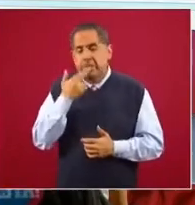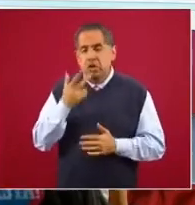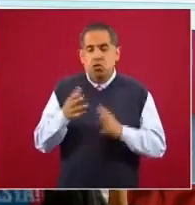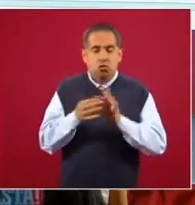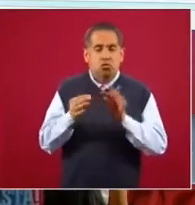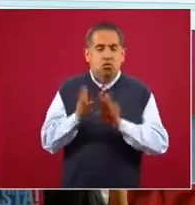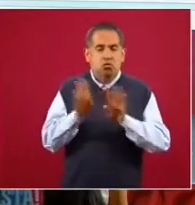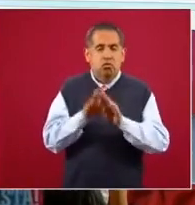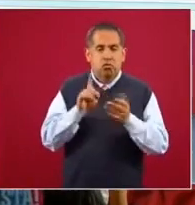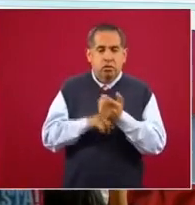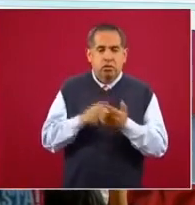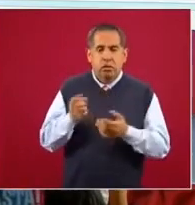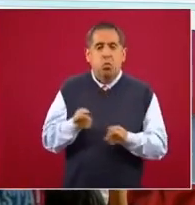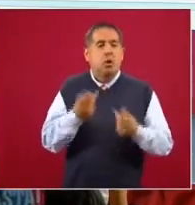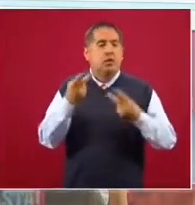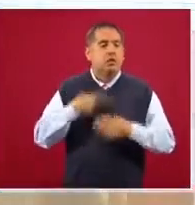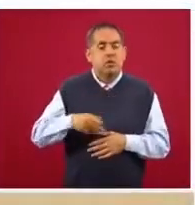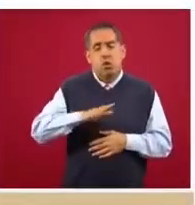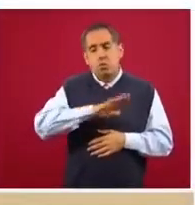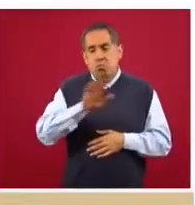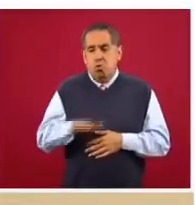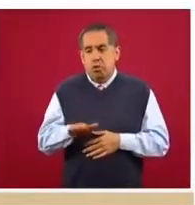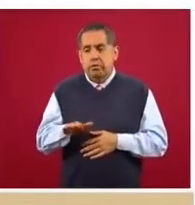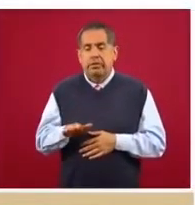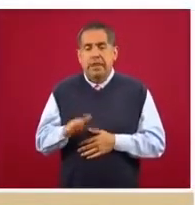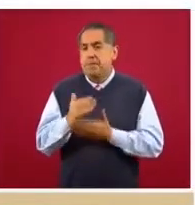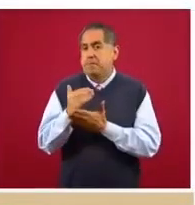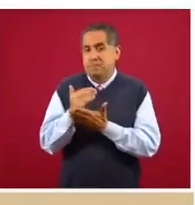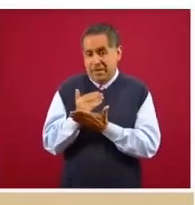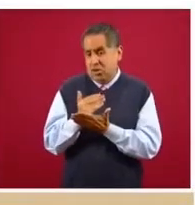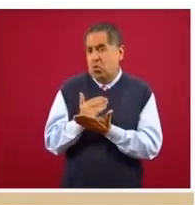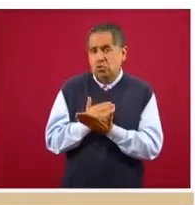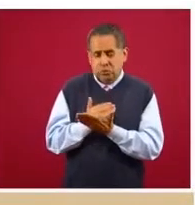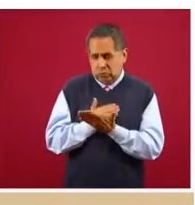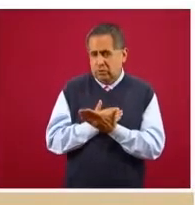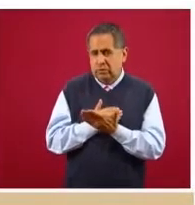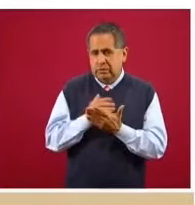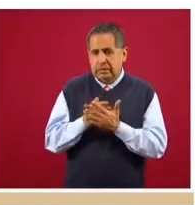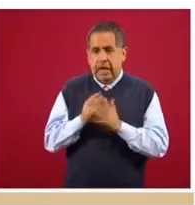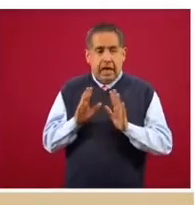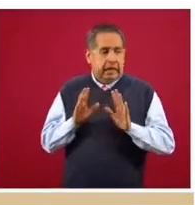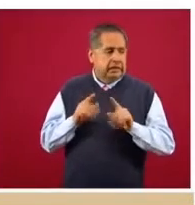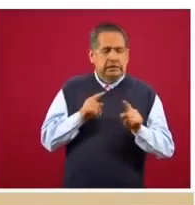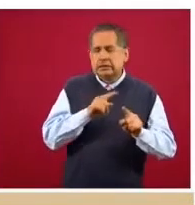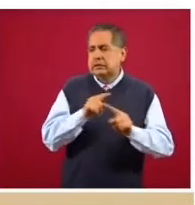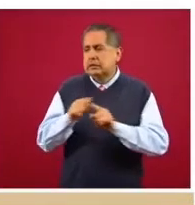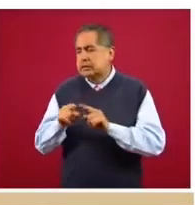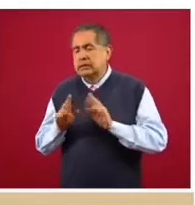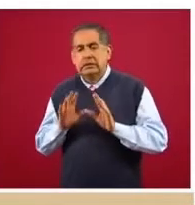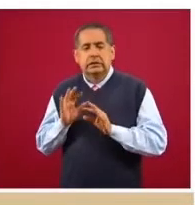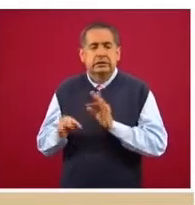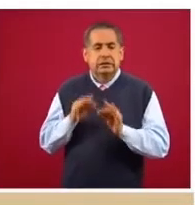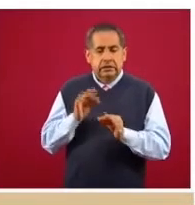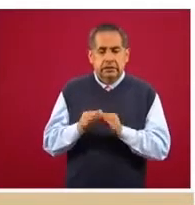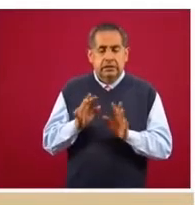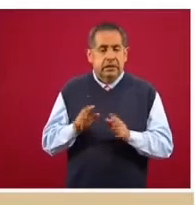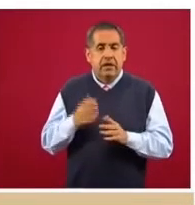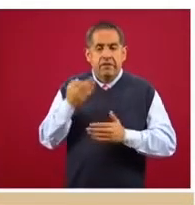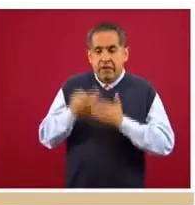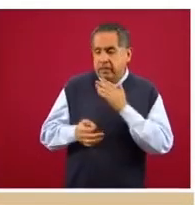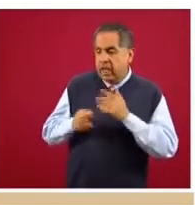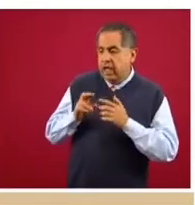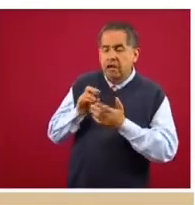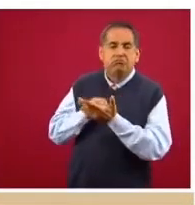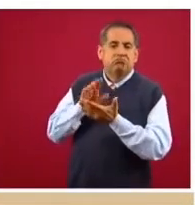también las defunciones también estimadas, es decir, están sumadas también aquellas defunciones que tienen pendiente